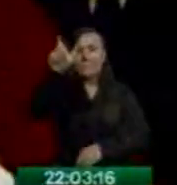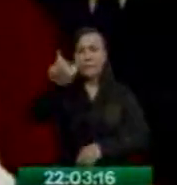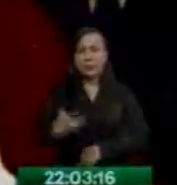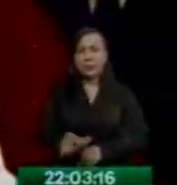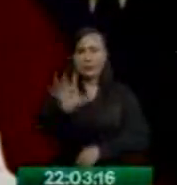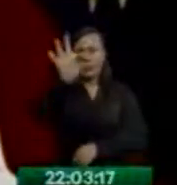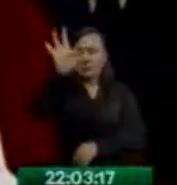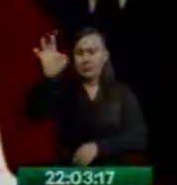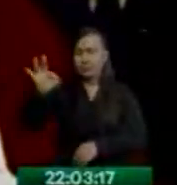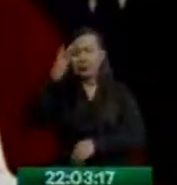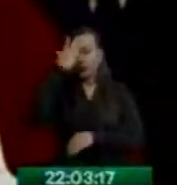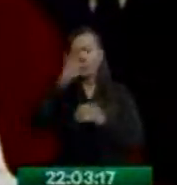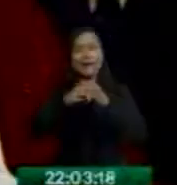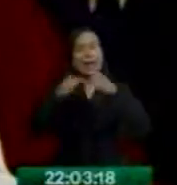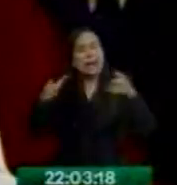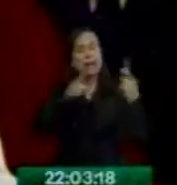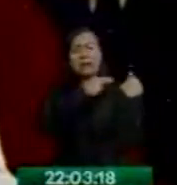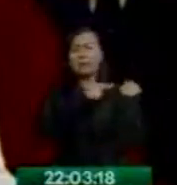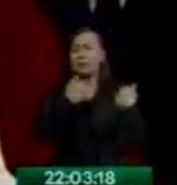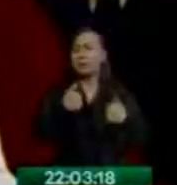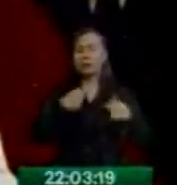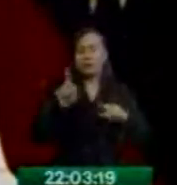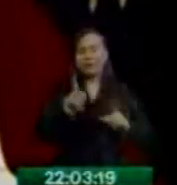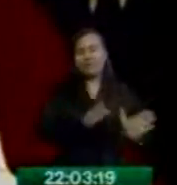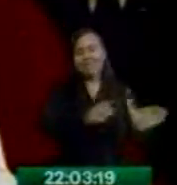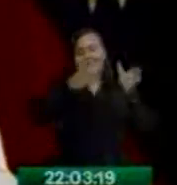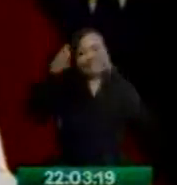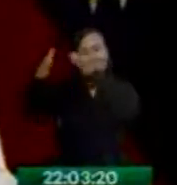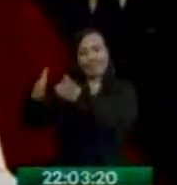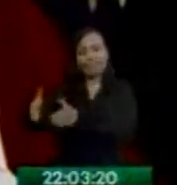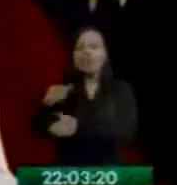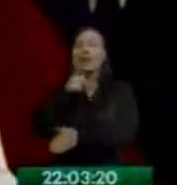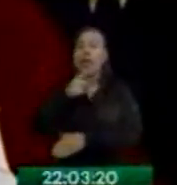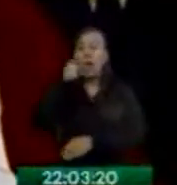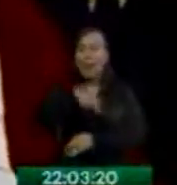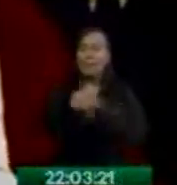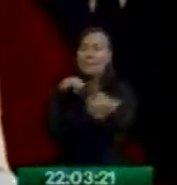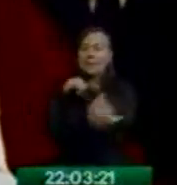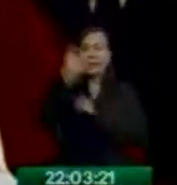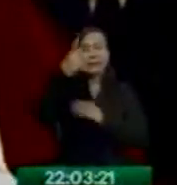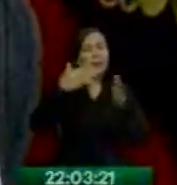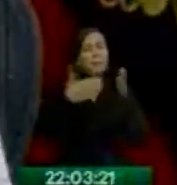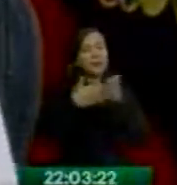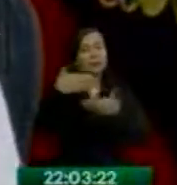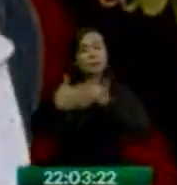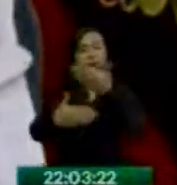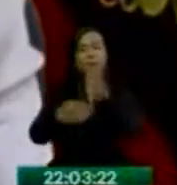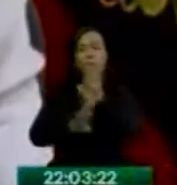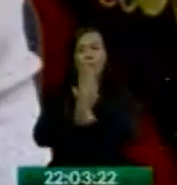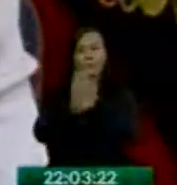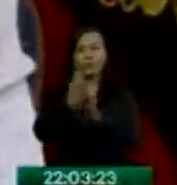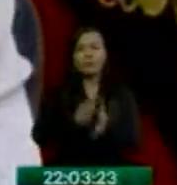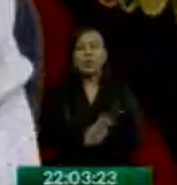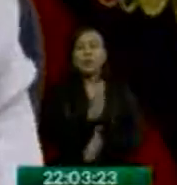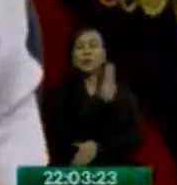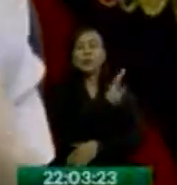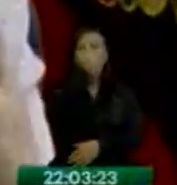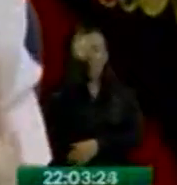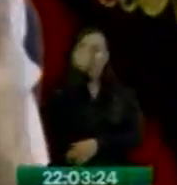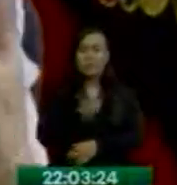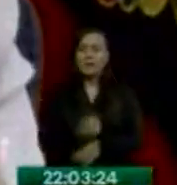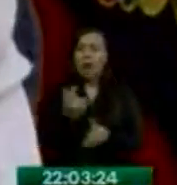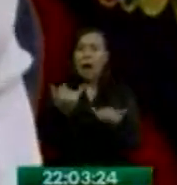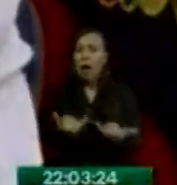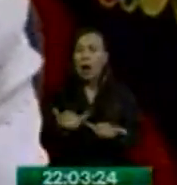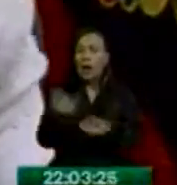grandes responsabilidades que me encargó. El país quiere y necesita paz para avanzar. Esta decisión la toma María Alejandra